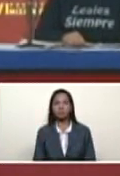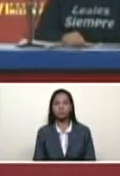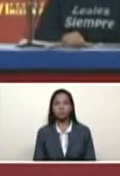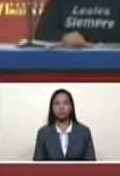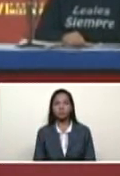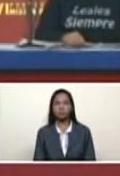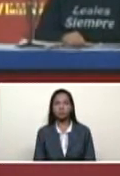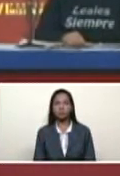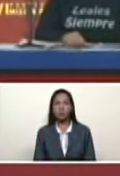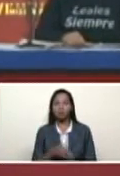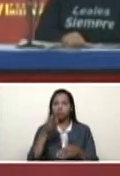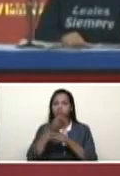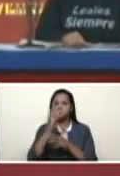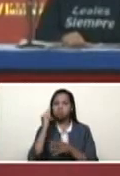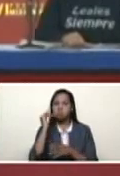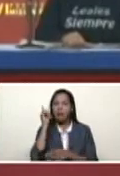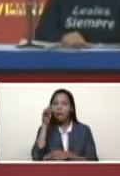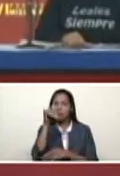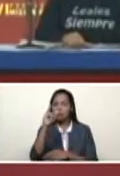había ido a Haití,